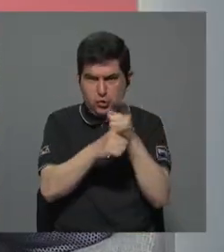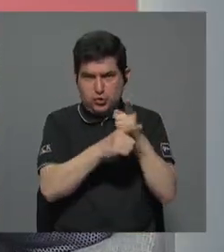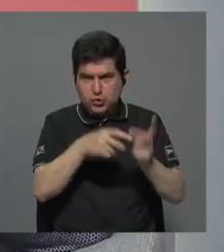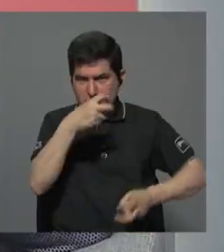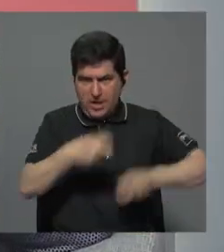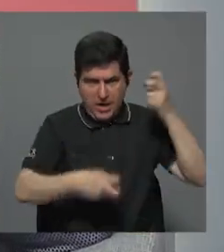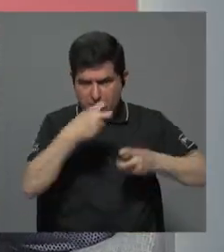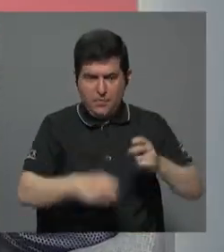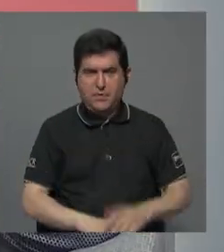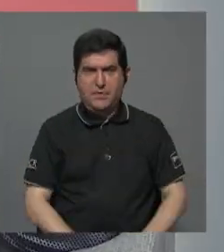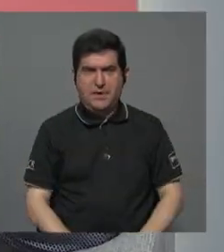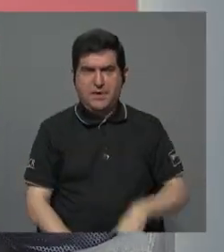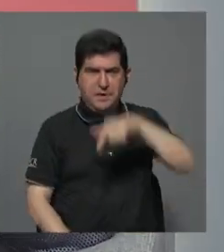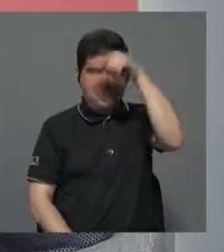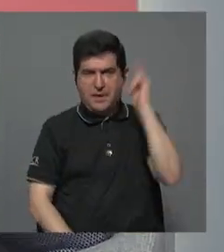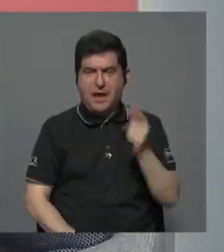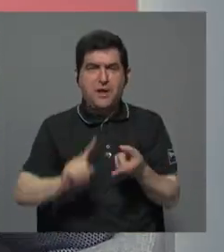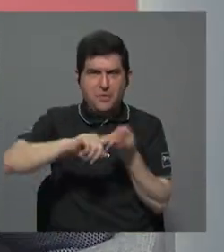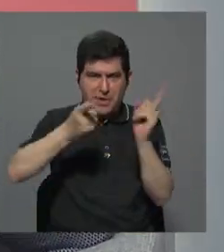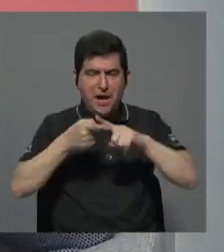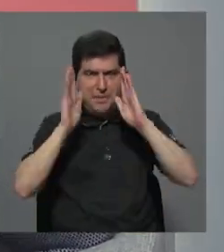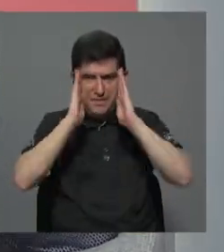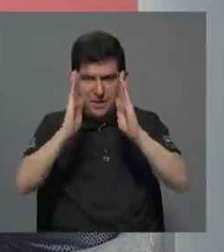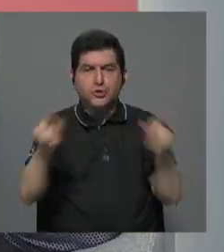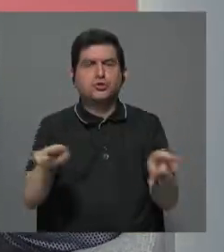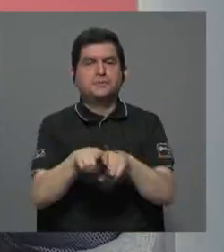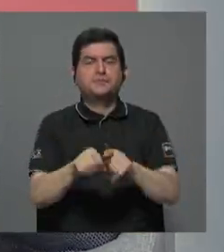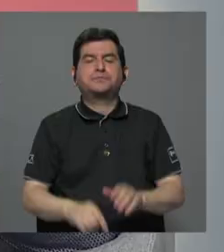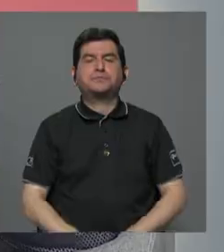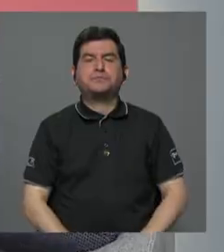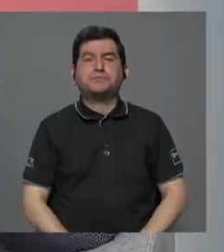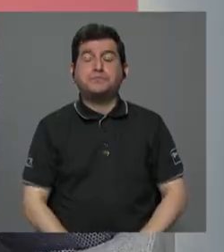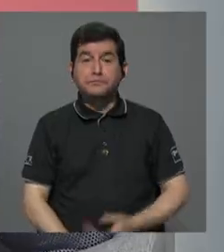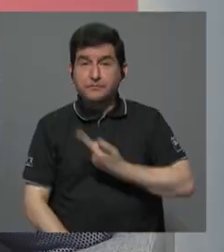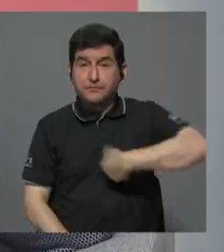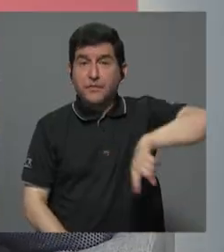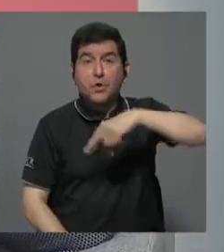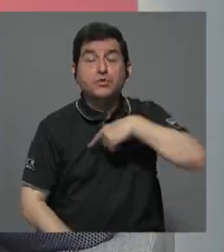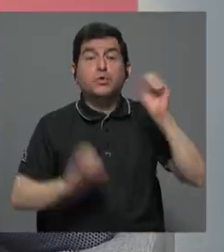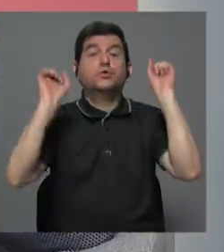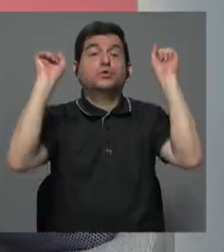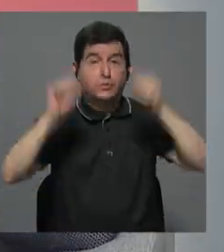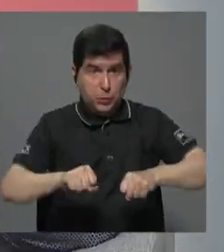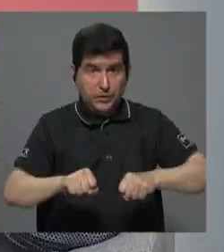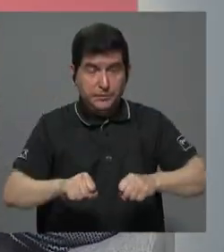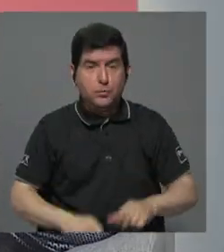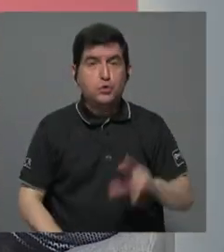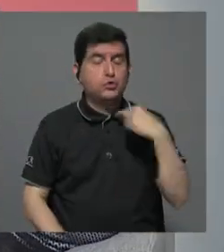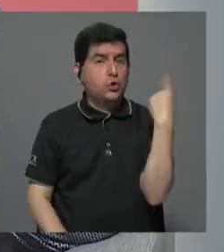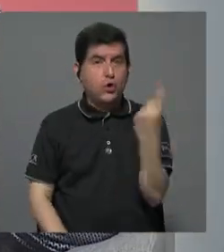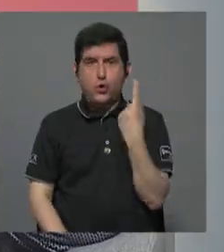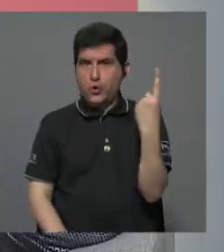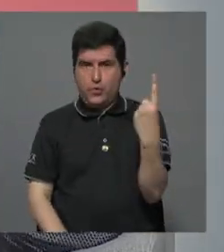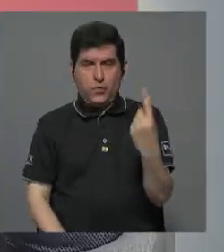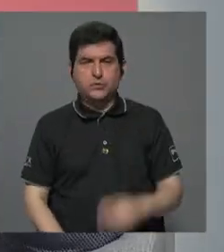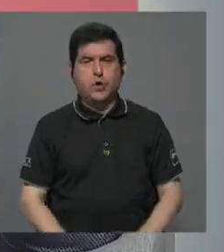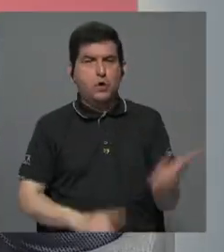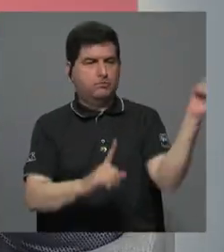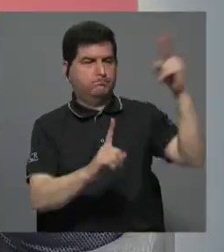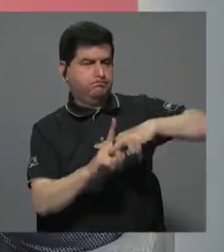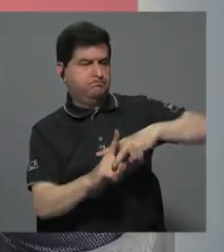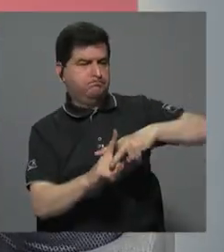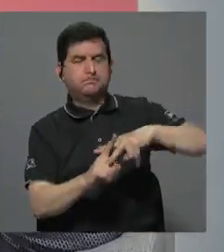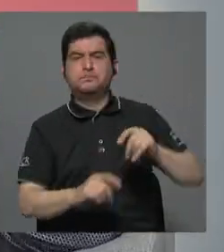problema laura y amigos y amigas nosotros vamos a poder no solamente ejecutar